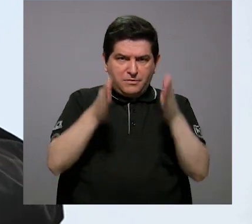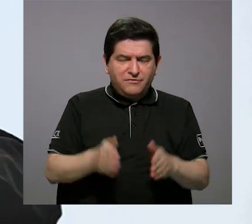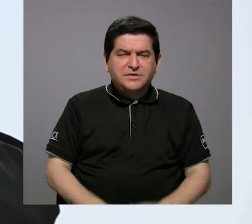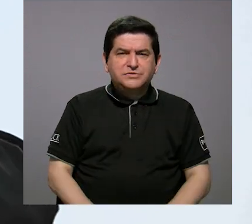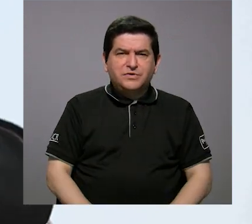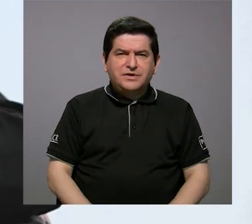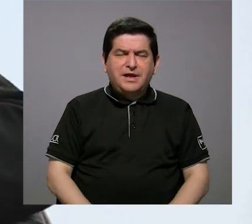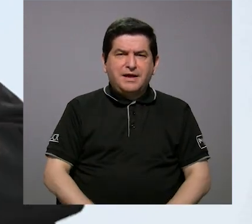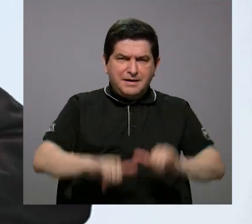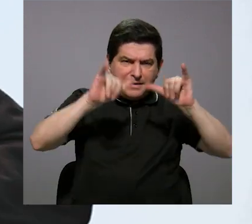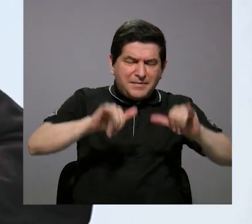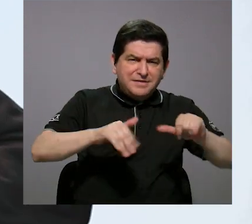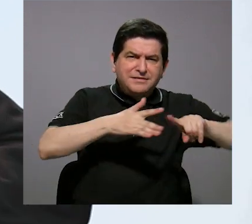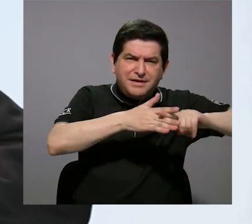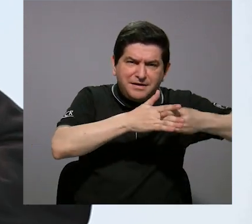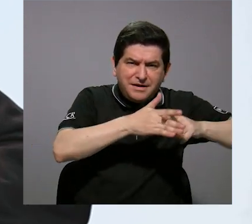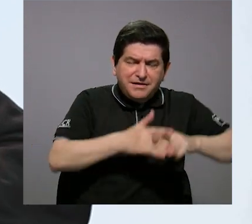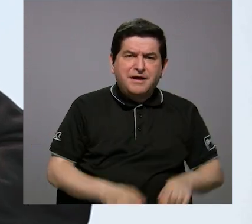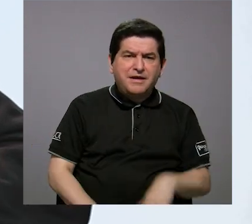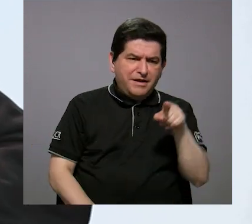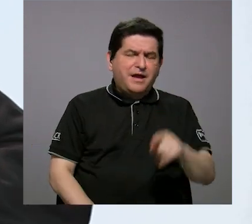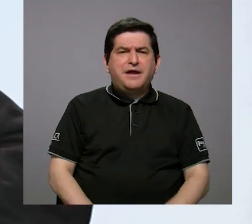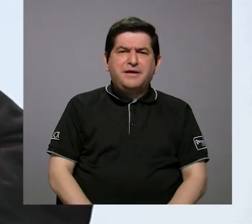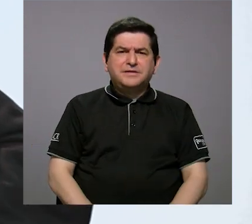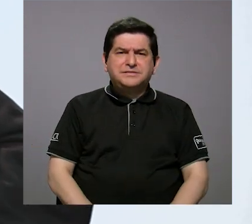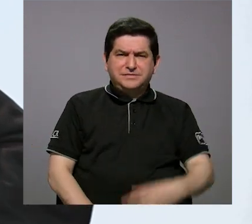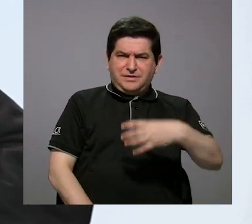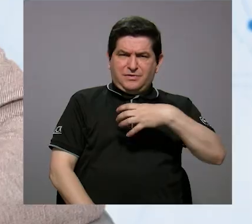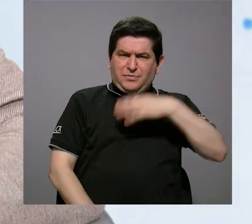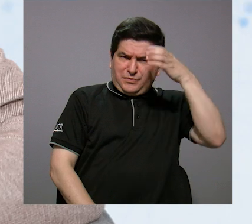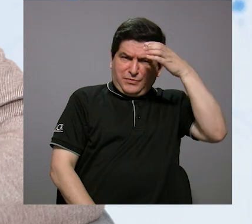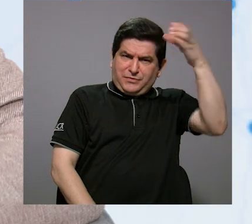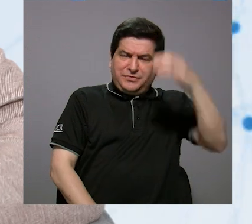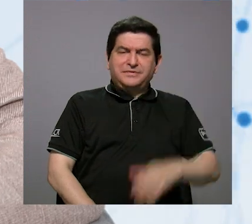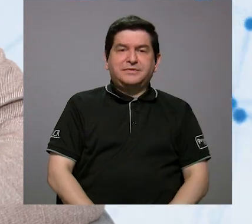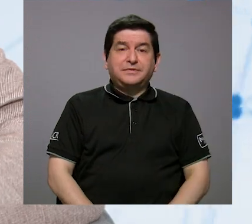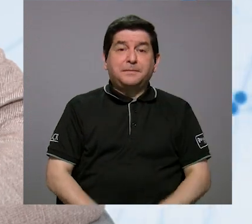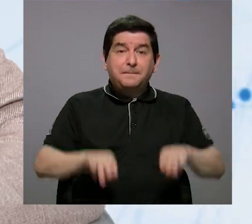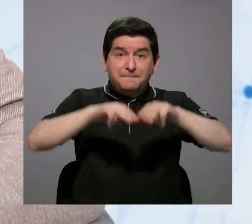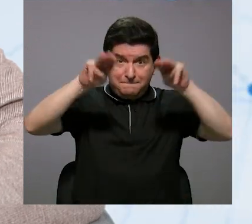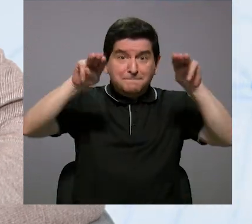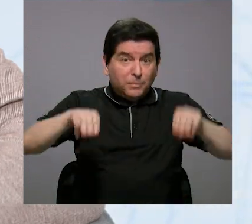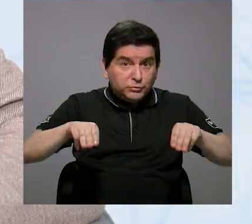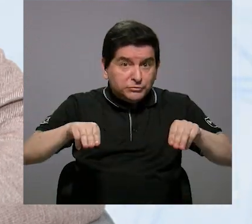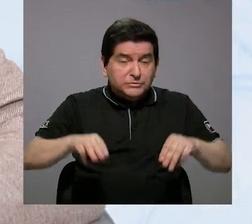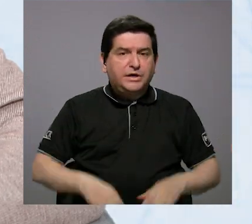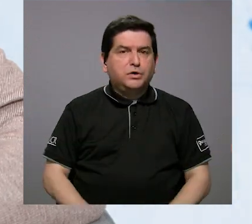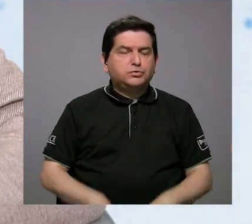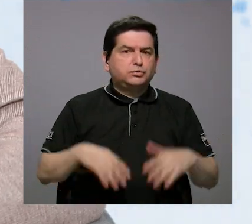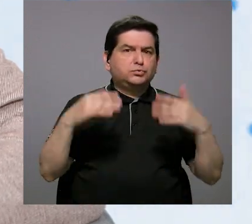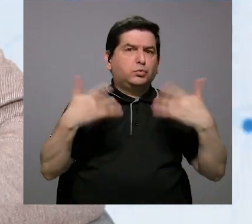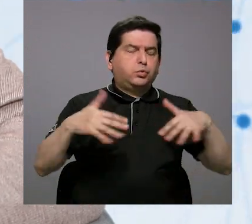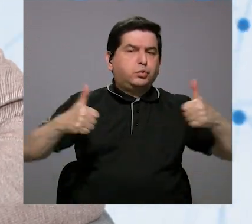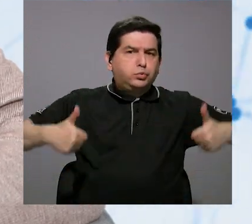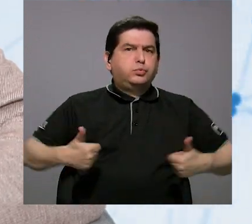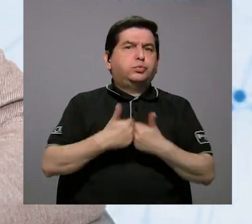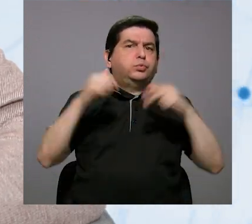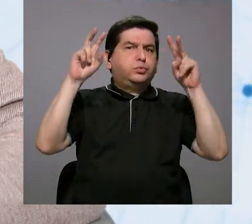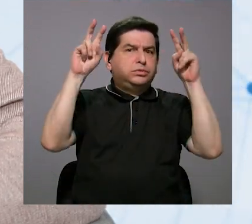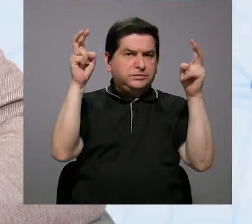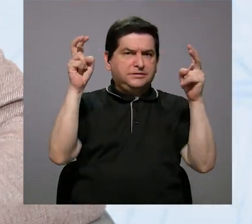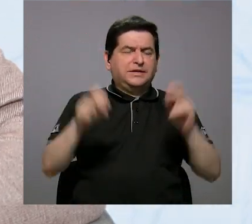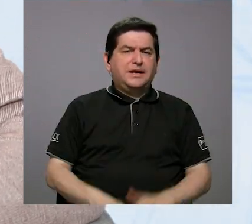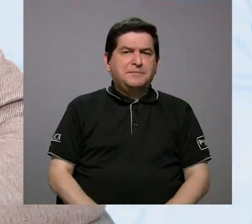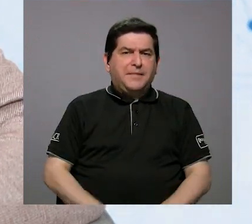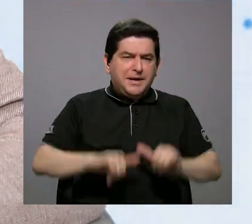la conservación y restauración de este patrimonio. Bueno, definitivamente los museos tienen muchísimos retos en el